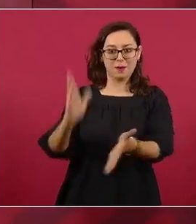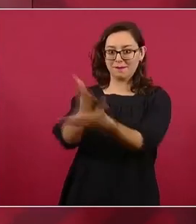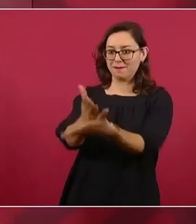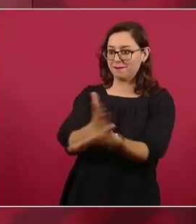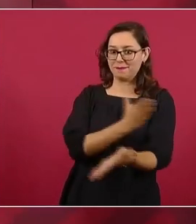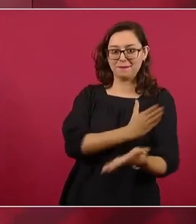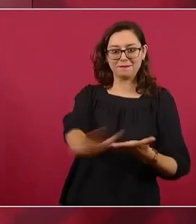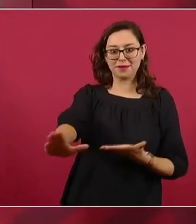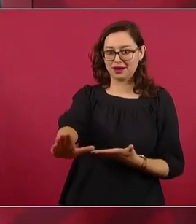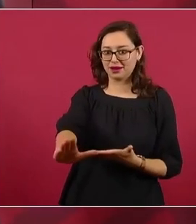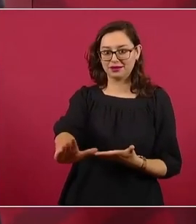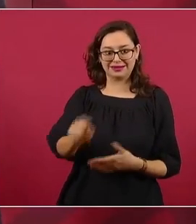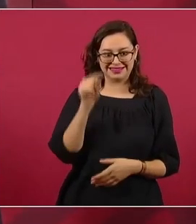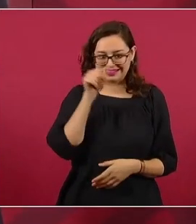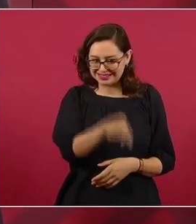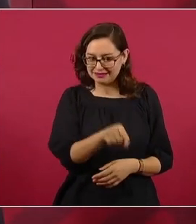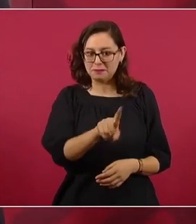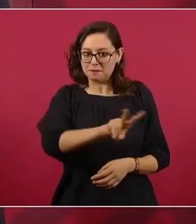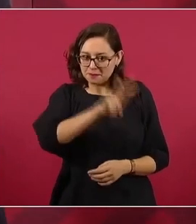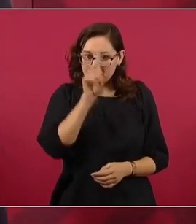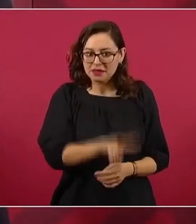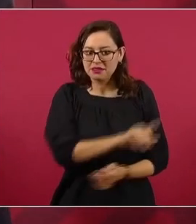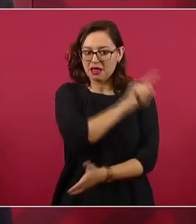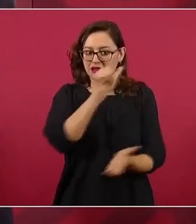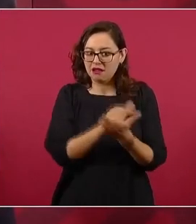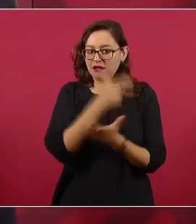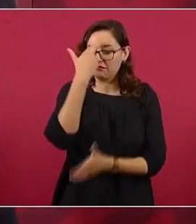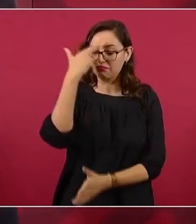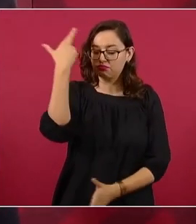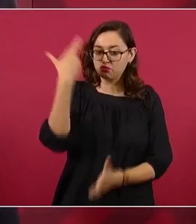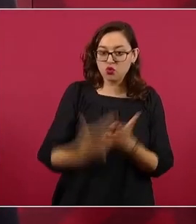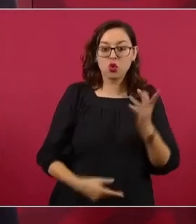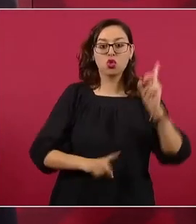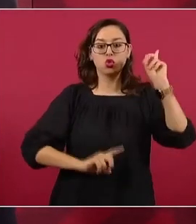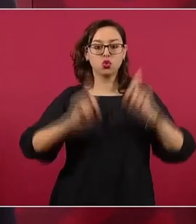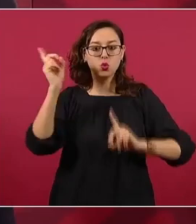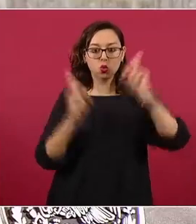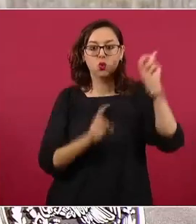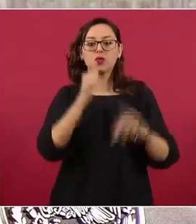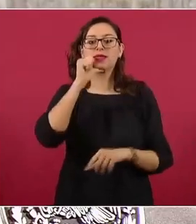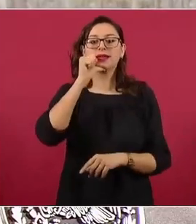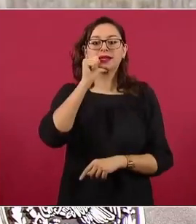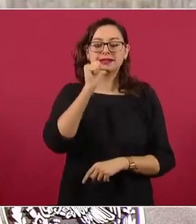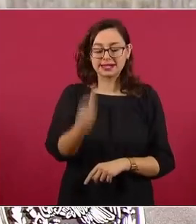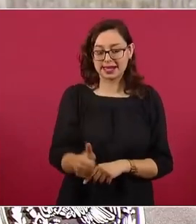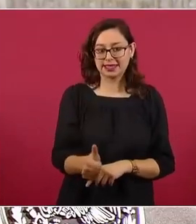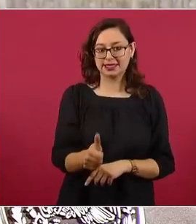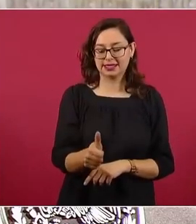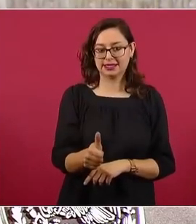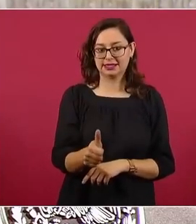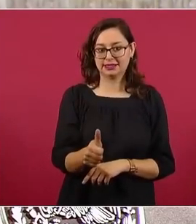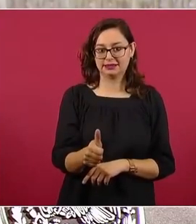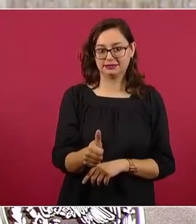la menor duda. ¿Me entienden? Si, siempre hay que poner